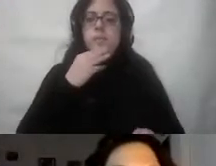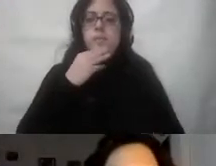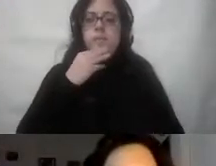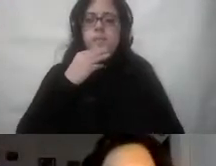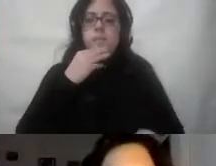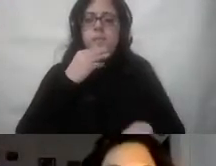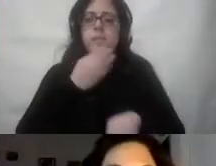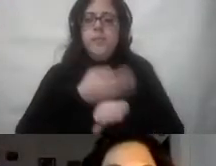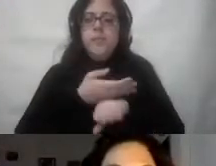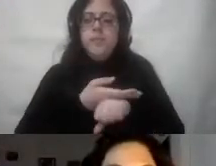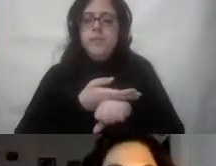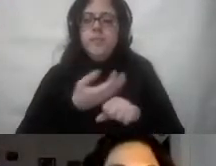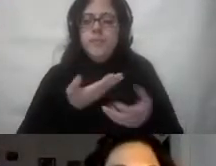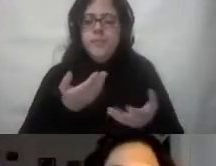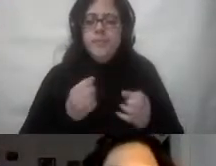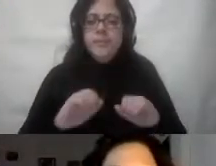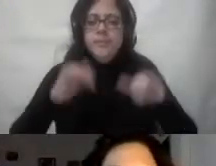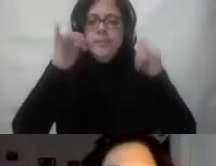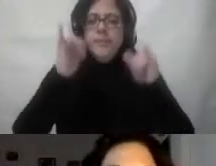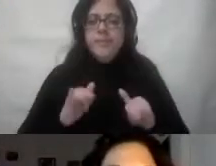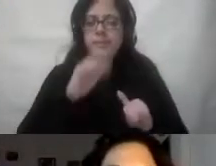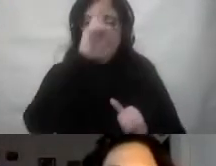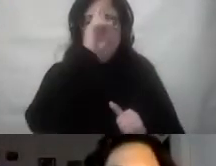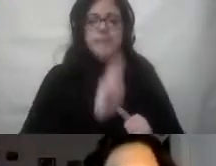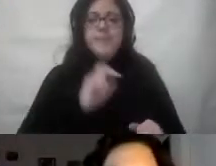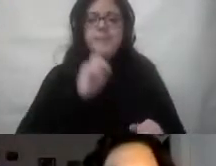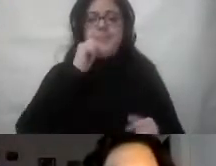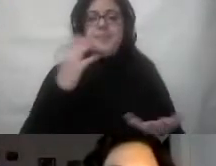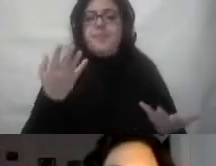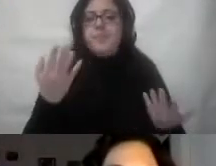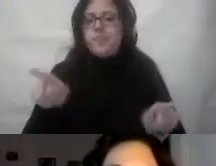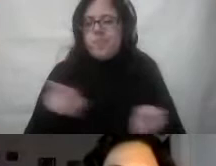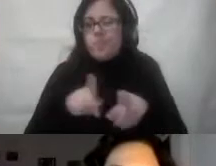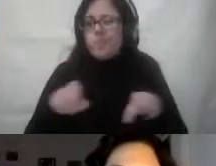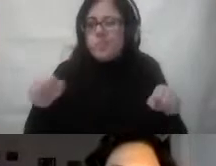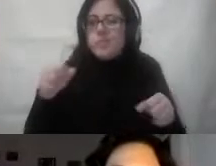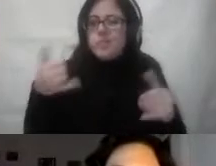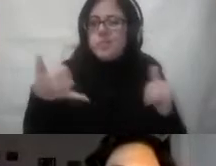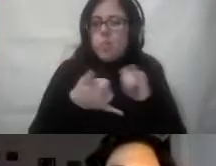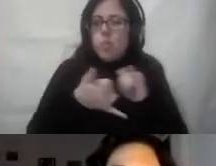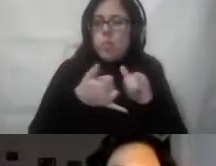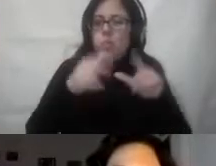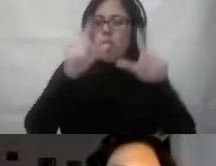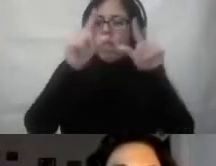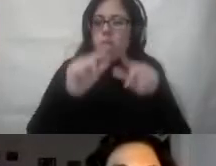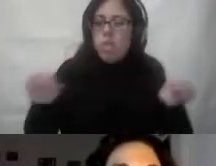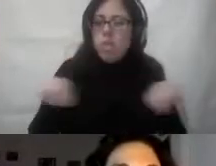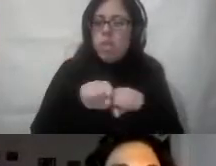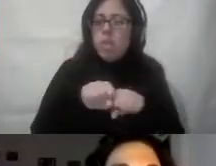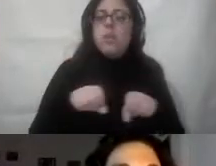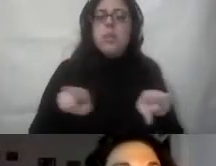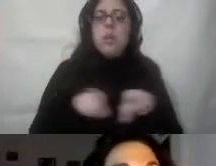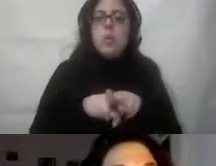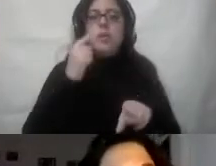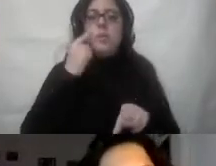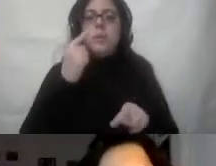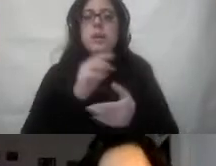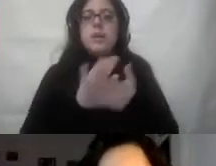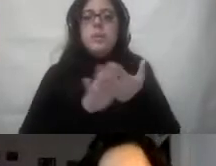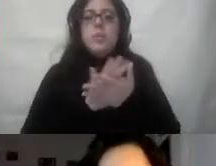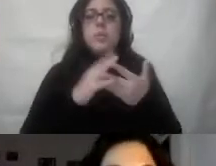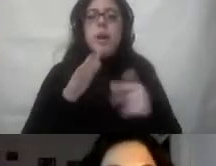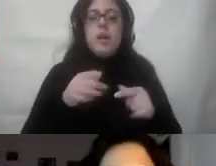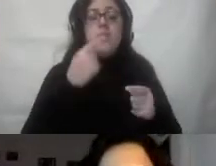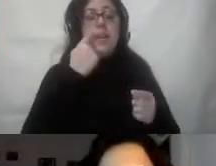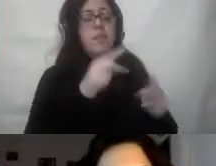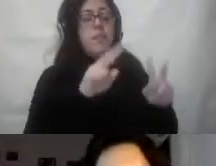juego de roles, ¿ya? Ustedes me dirán, ¿cómo tan baja conectividad? Lo vamos a hacer de la siguiente forma. Revisan fuentes sobre modelos económicos.